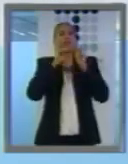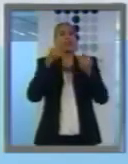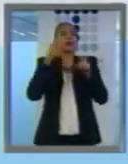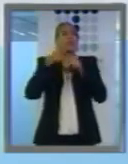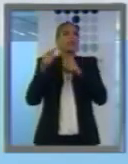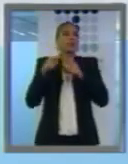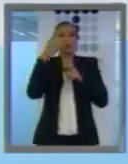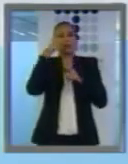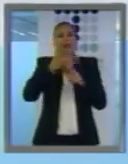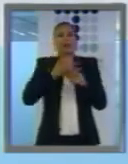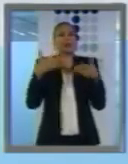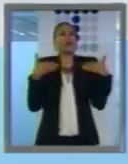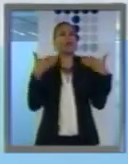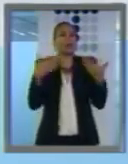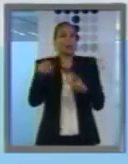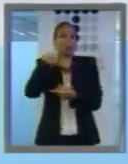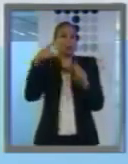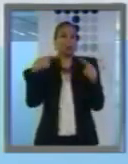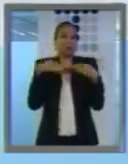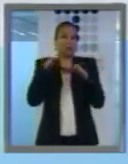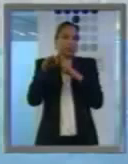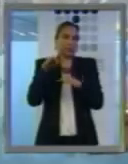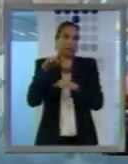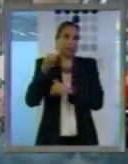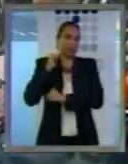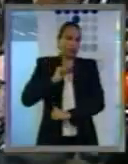más para tener confianza en ellos. Es bueno.